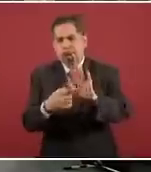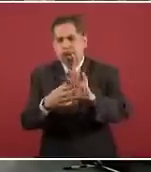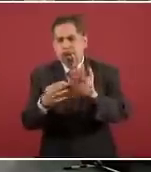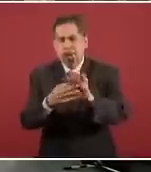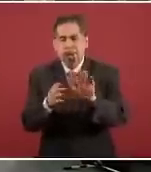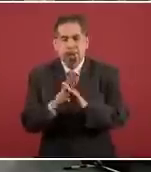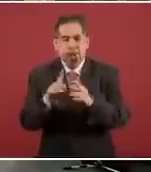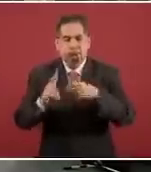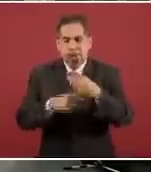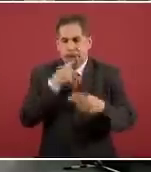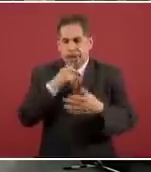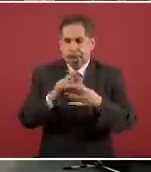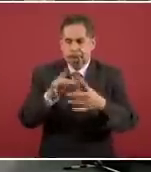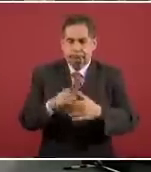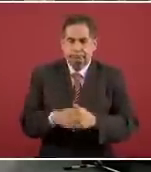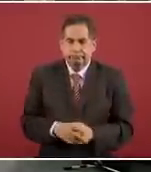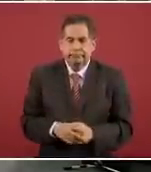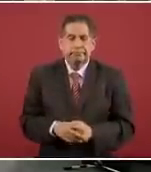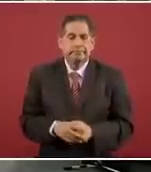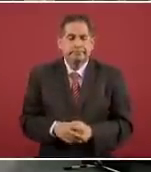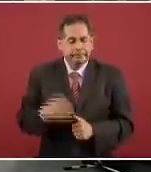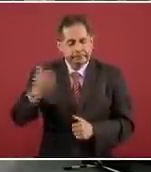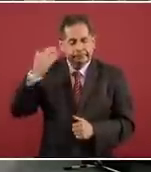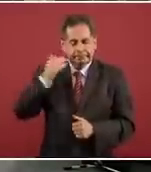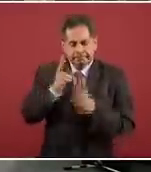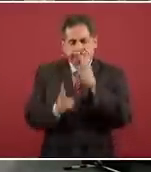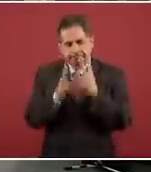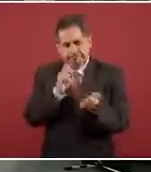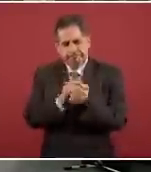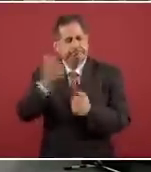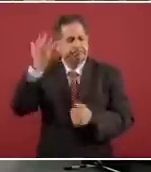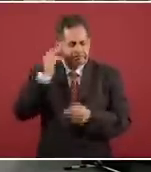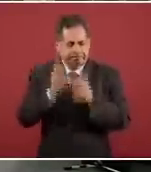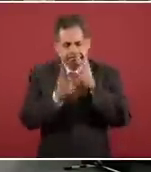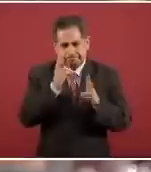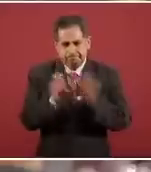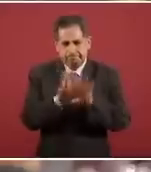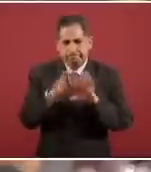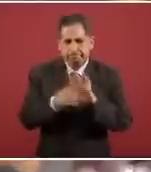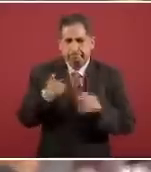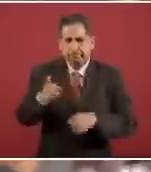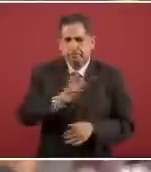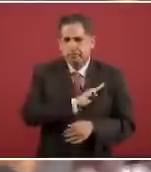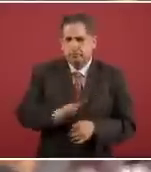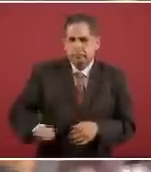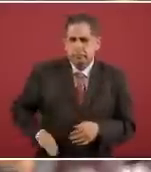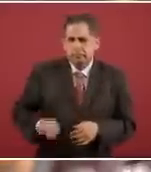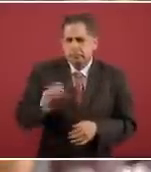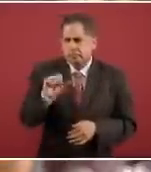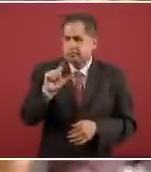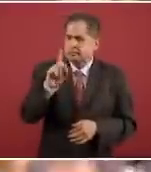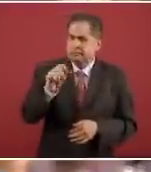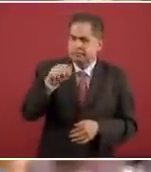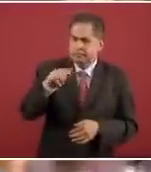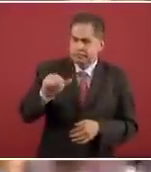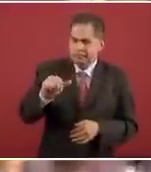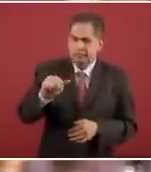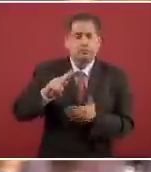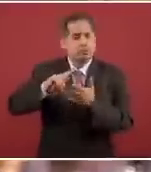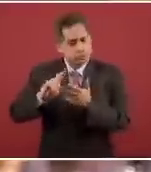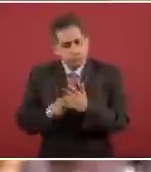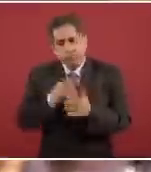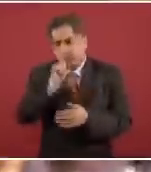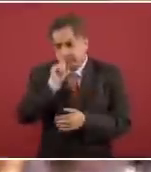estoy refiriendo. Es el caso que ya he tratado con usted en otro momento, el caso del municipio de Aldama, Chiapas, que otra vez